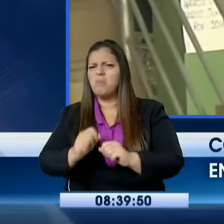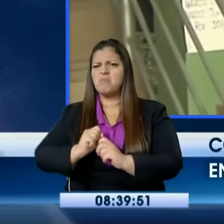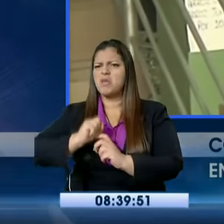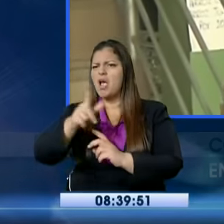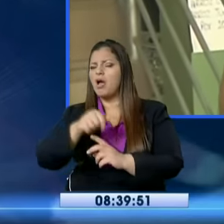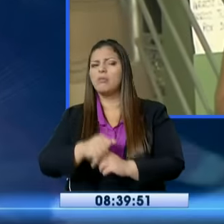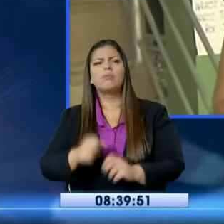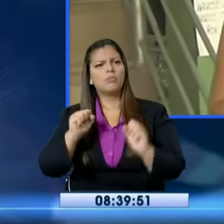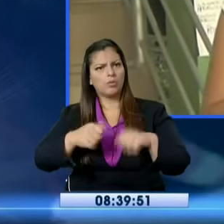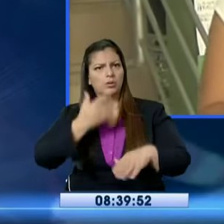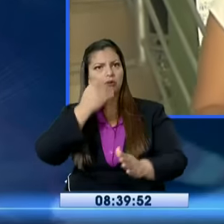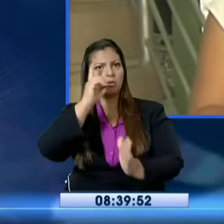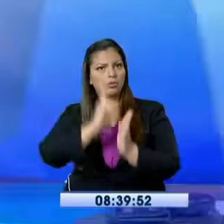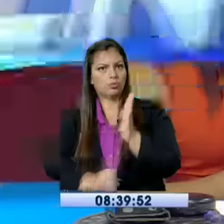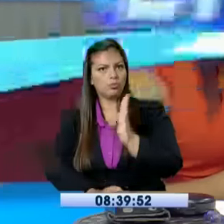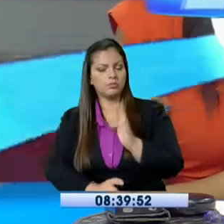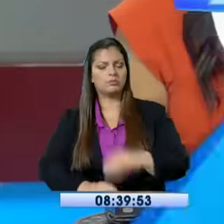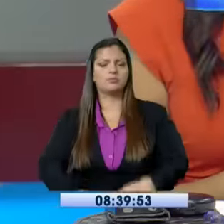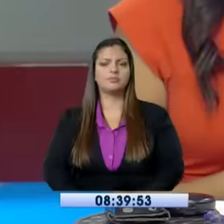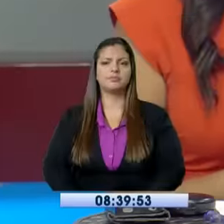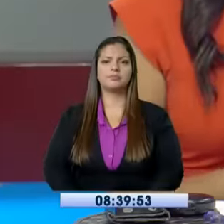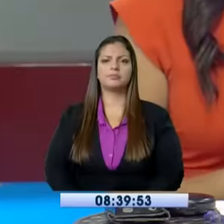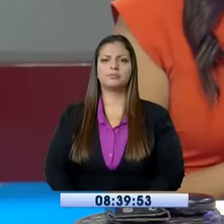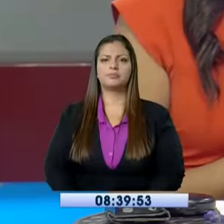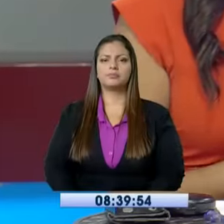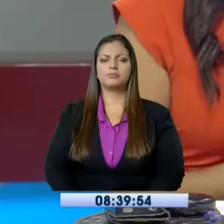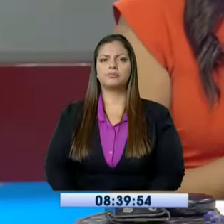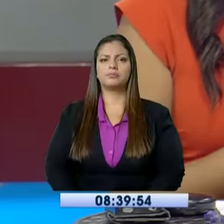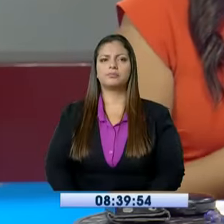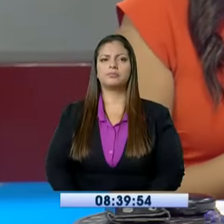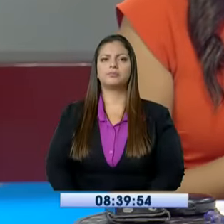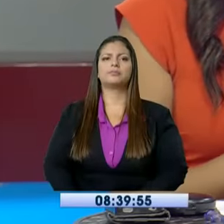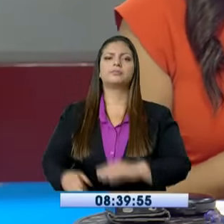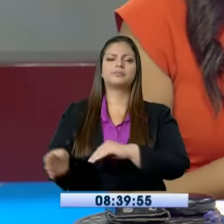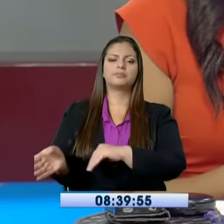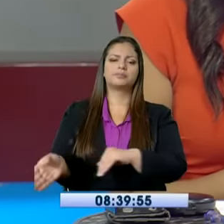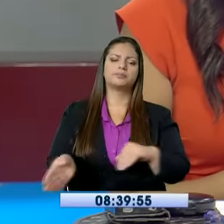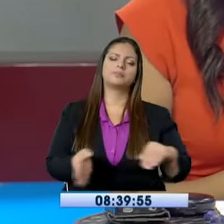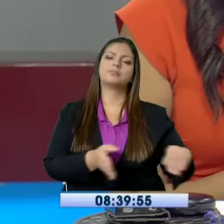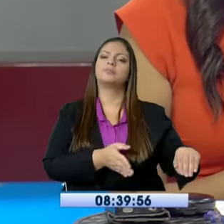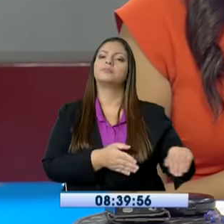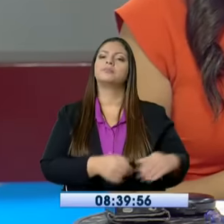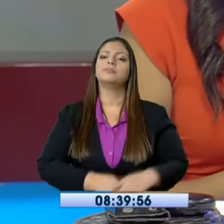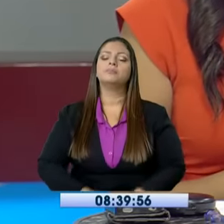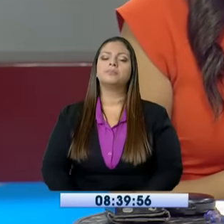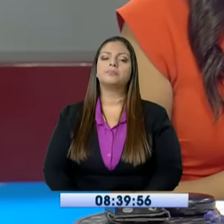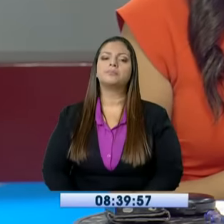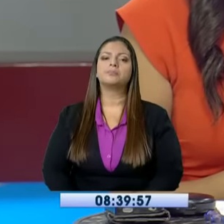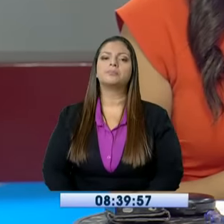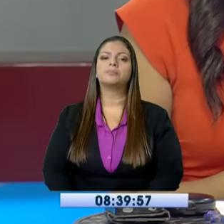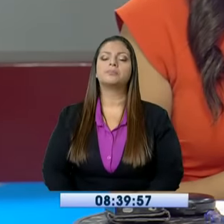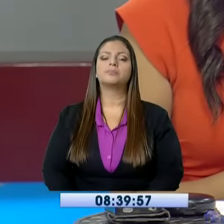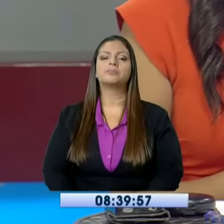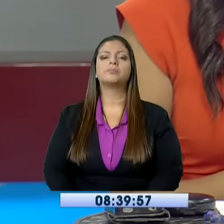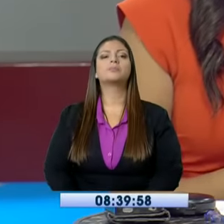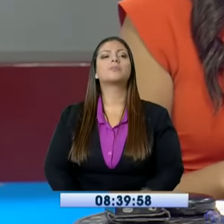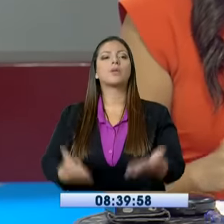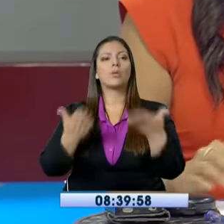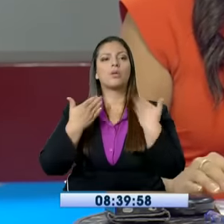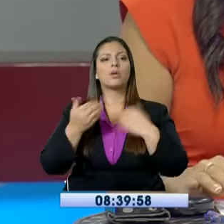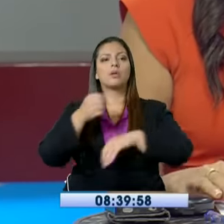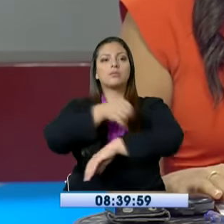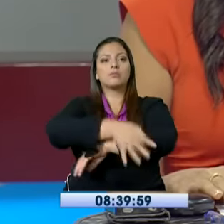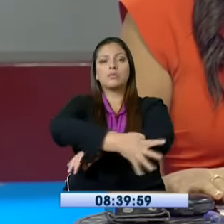Luxiola, más adelante contigo. Ahora vamos con esta información. Drogas y camaretas se incautaron en un operativo que se ejecutó en el suburbio